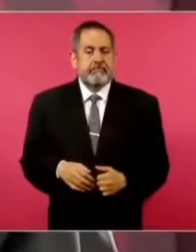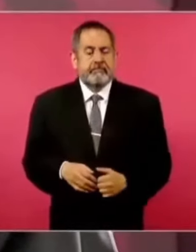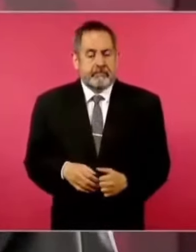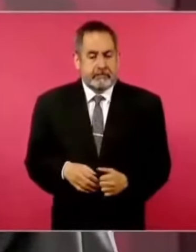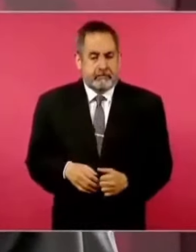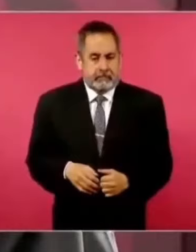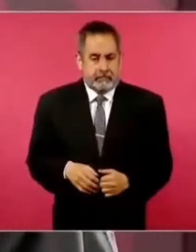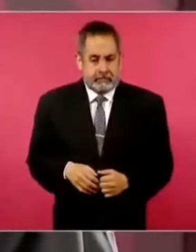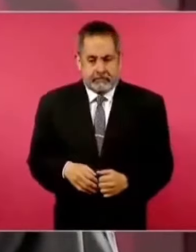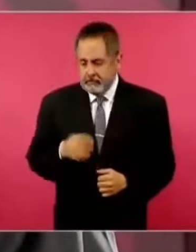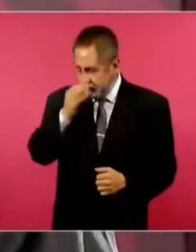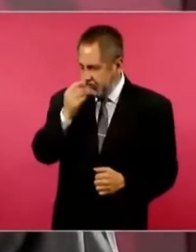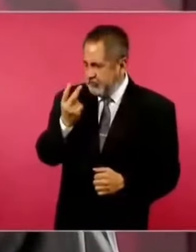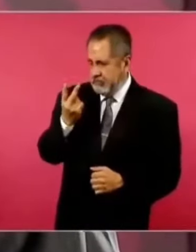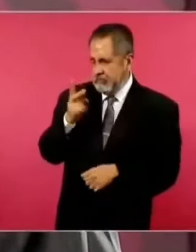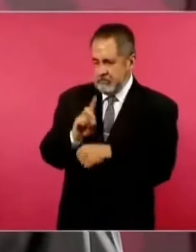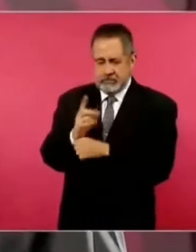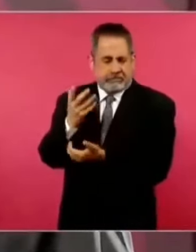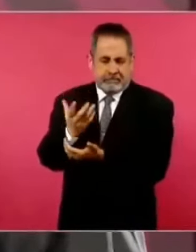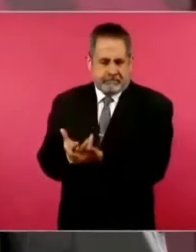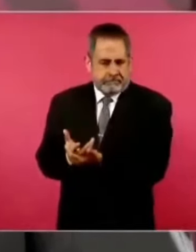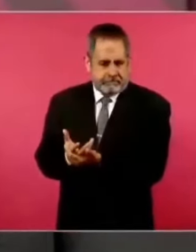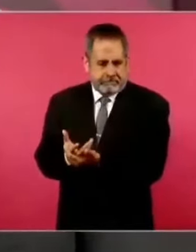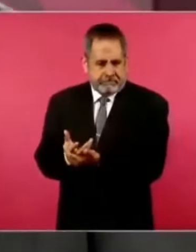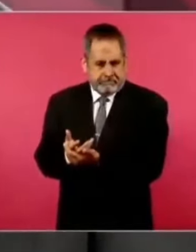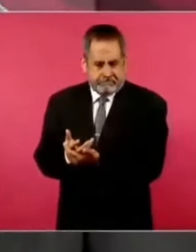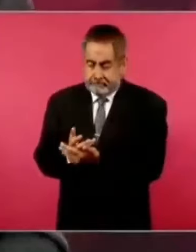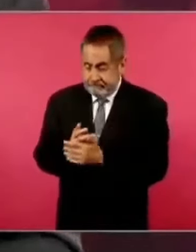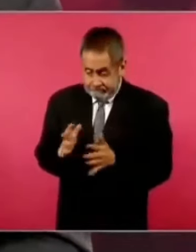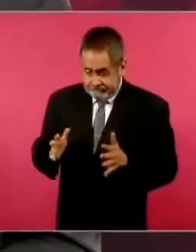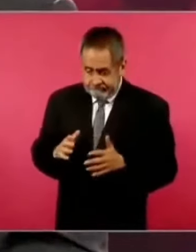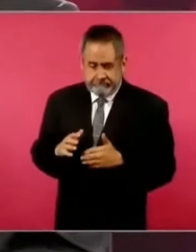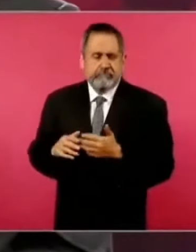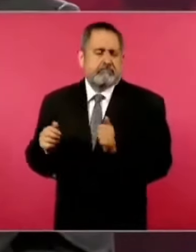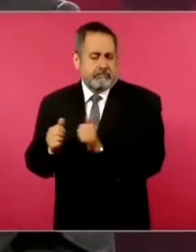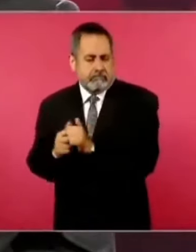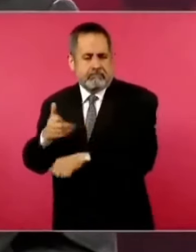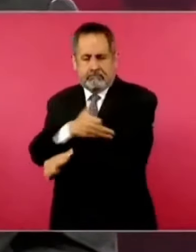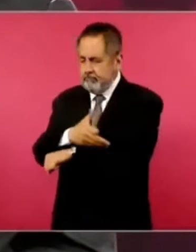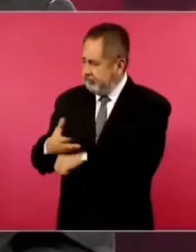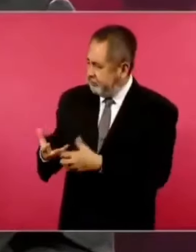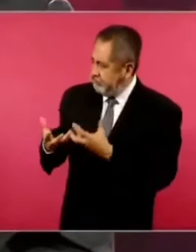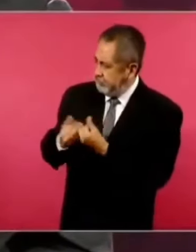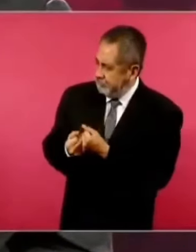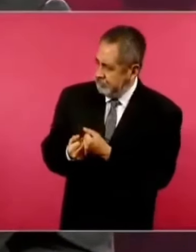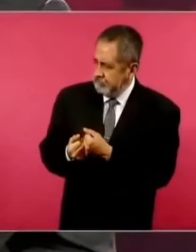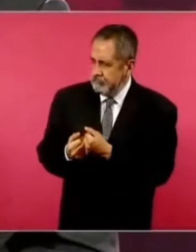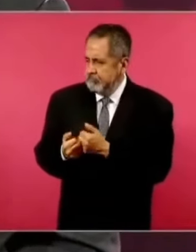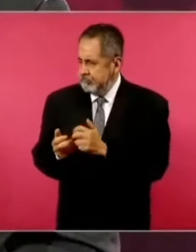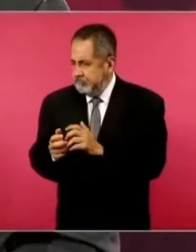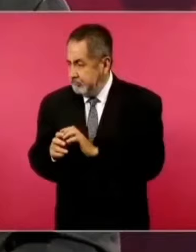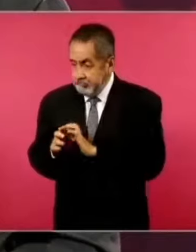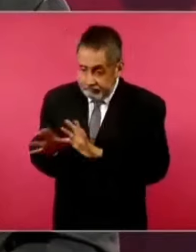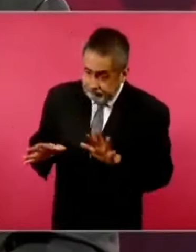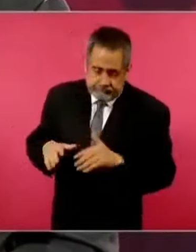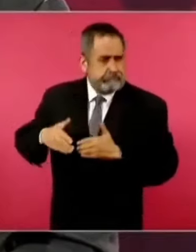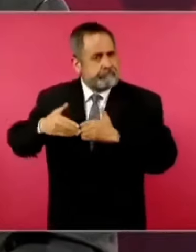De descanso, sobre todo con la familia, no tanto tiempo,